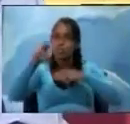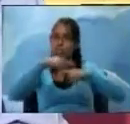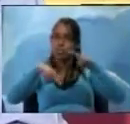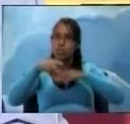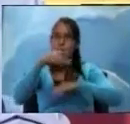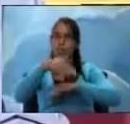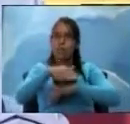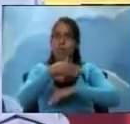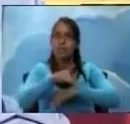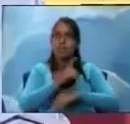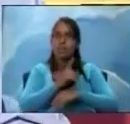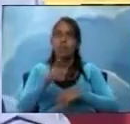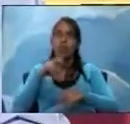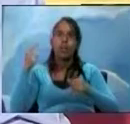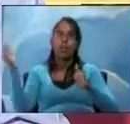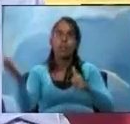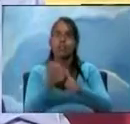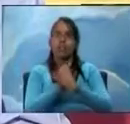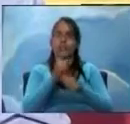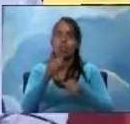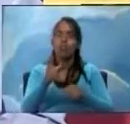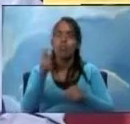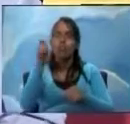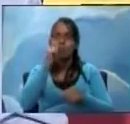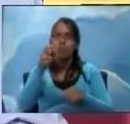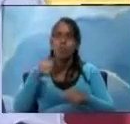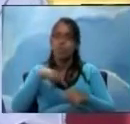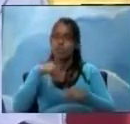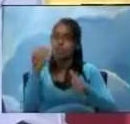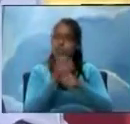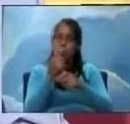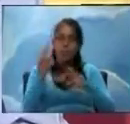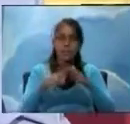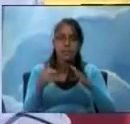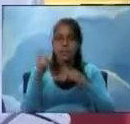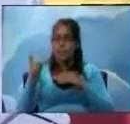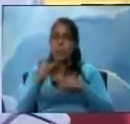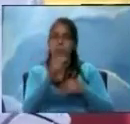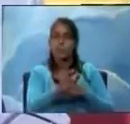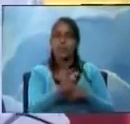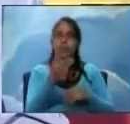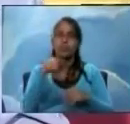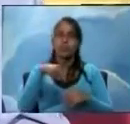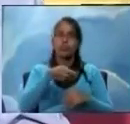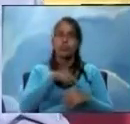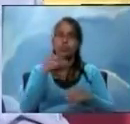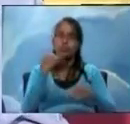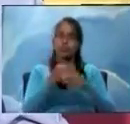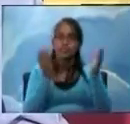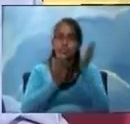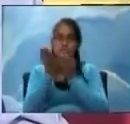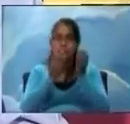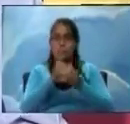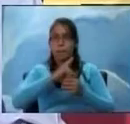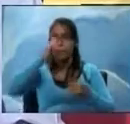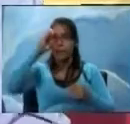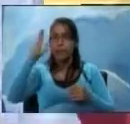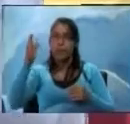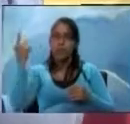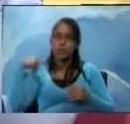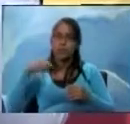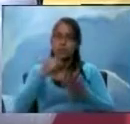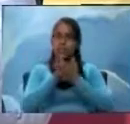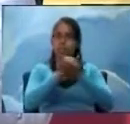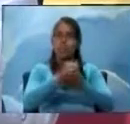nos circulamos por las avenidas y nos encontramos un mendigo, nos encontramos cualquier persona. Nosotros como siervos de Dios tenemos que